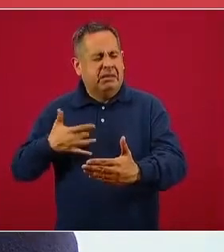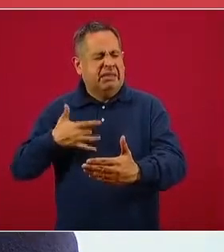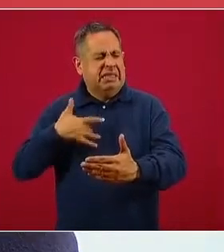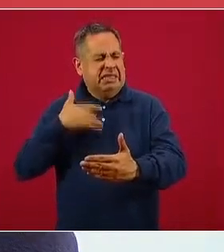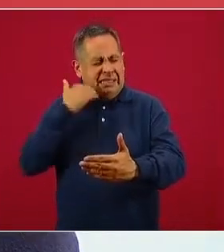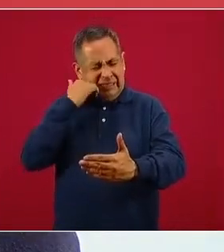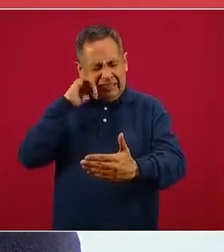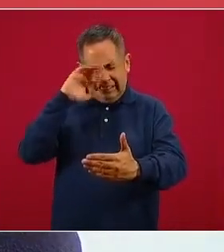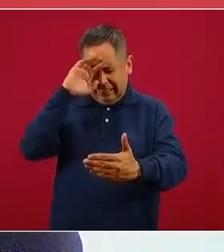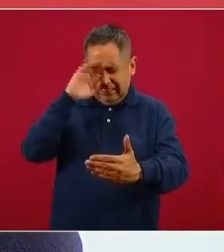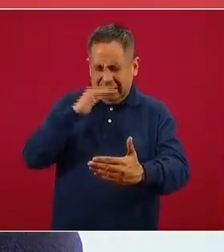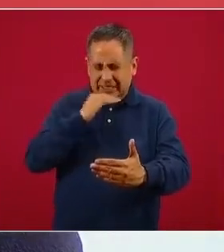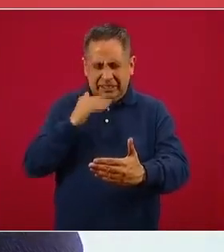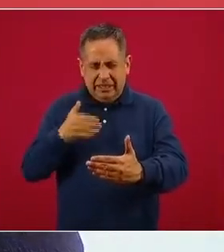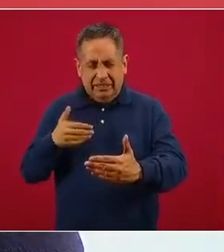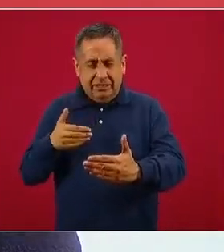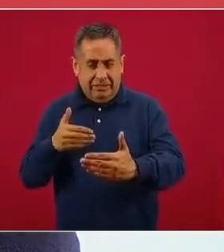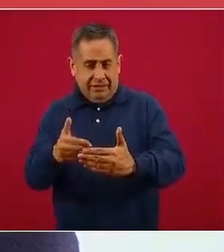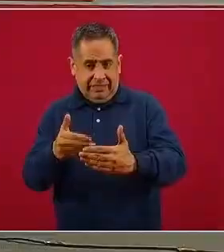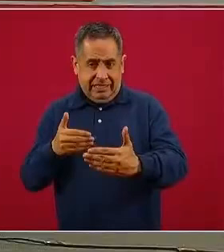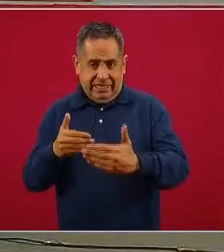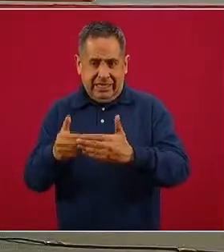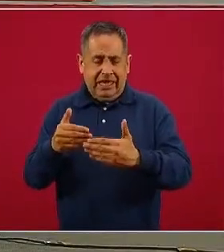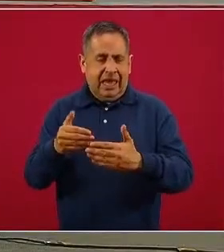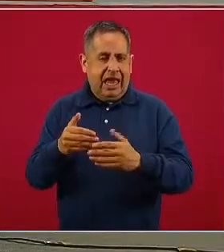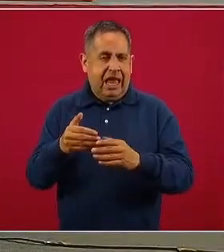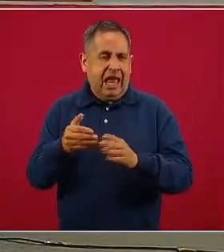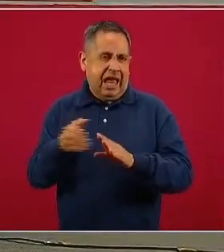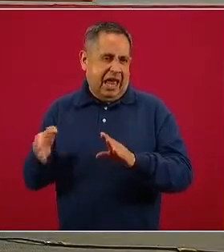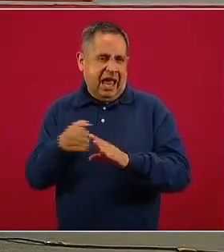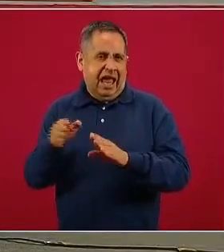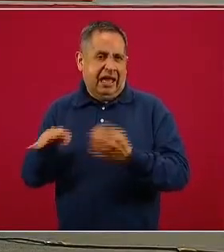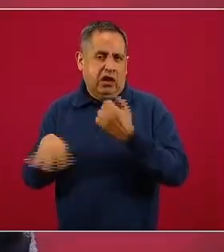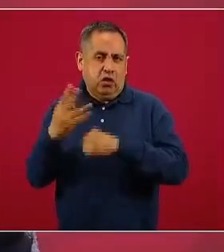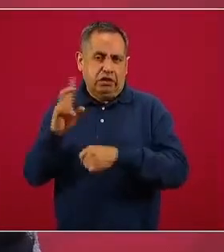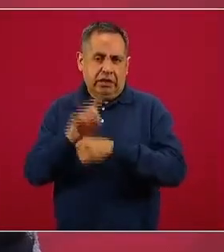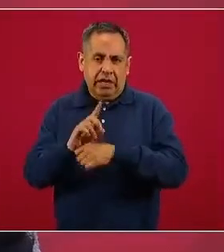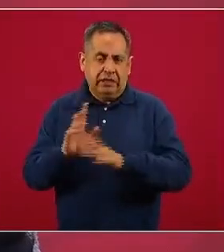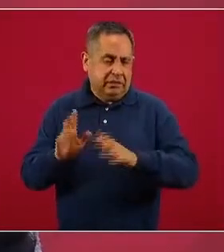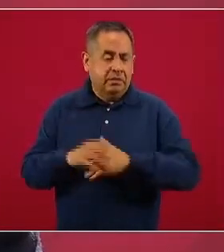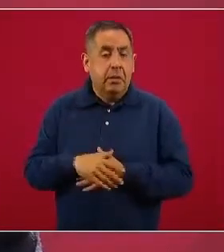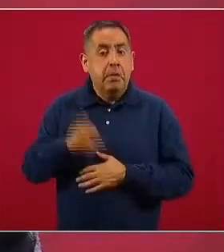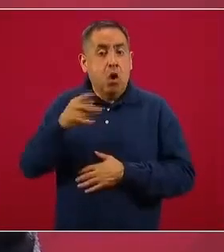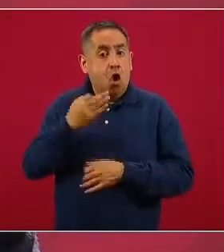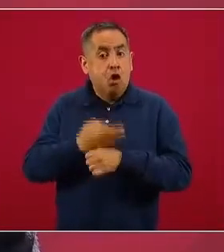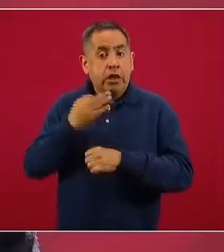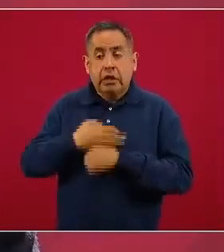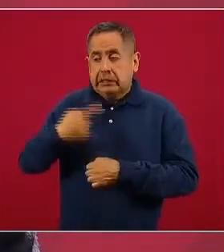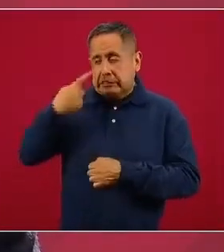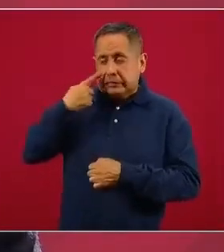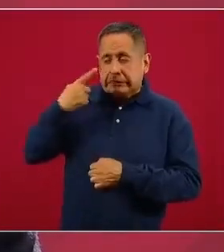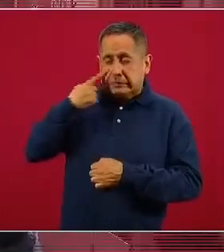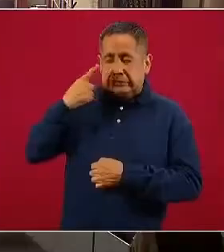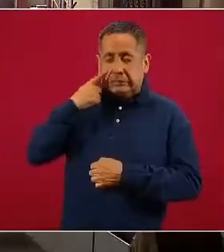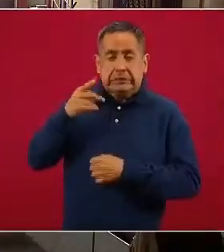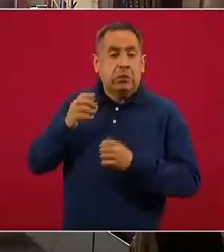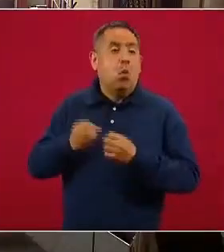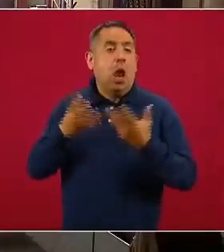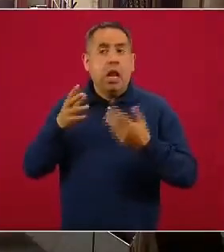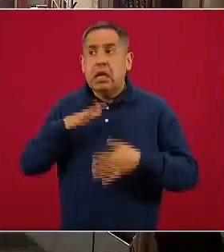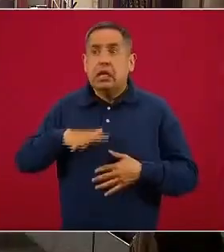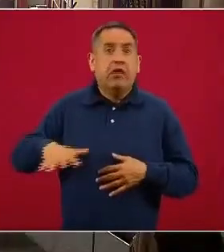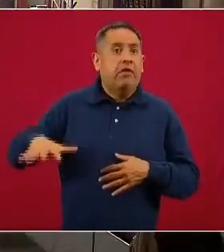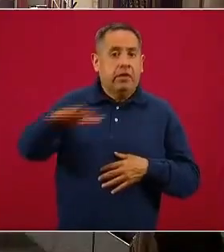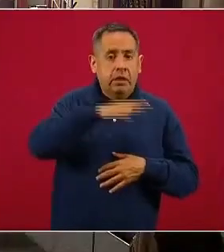haberse contagiado. Ese es el rango máximo. Pero ¿cuál ha sido el rango medio observado? Es decir, ¿cuál es lo común que se